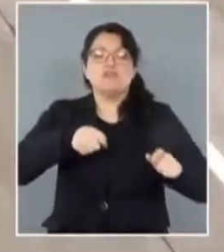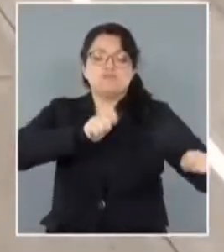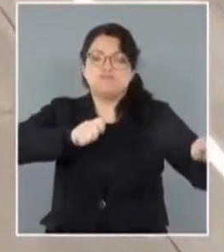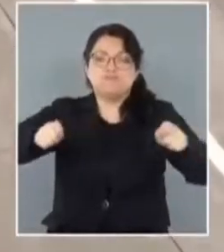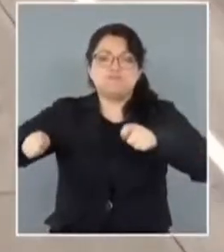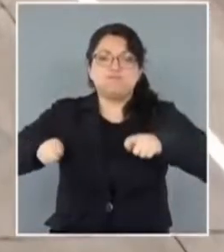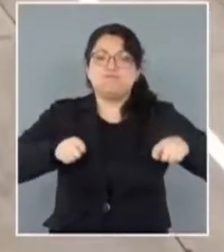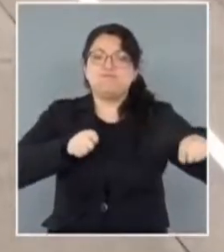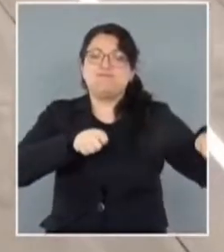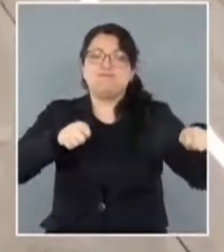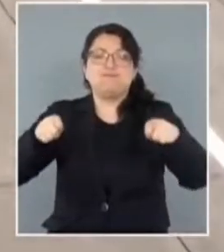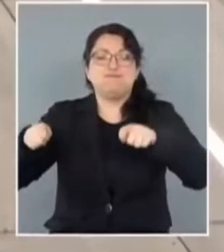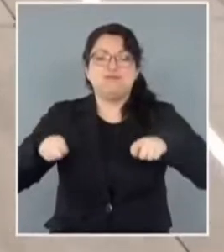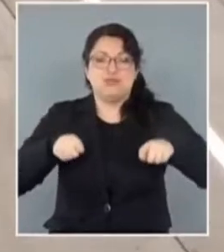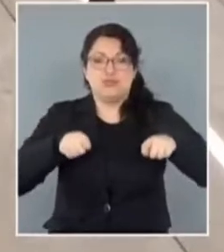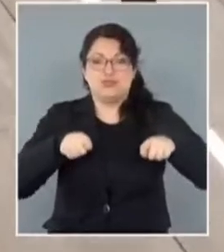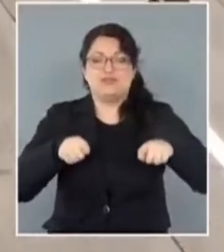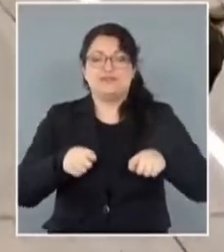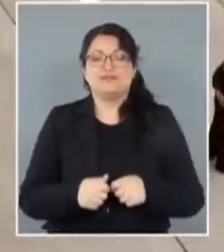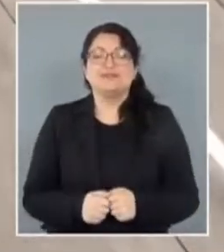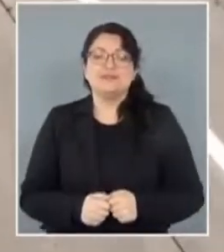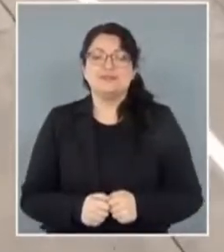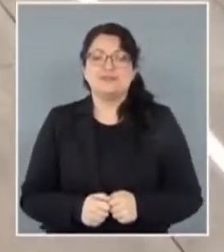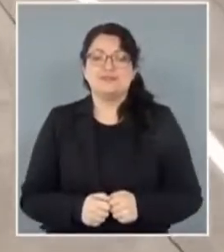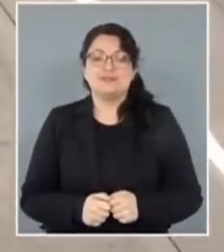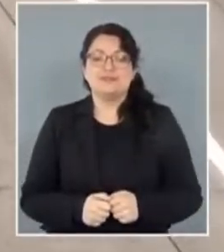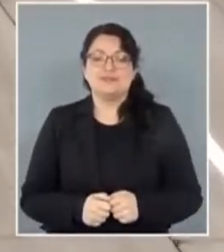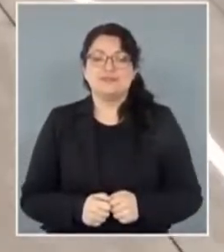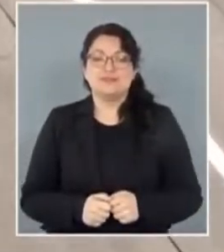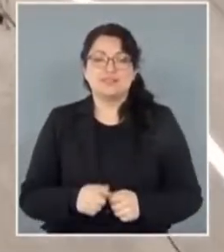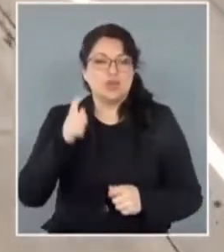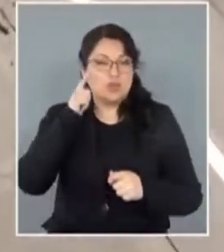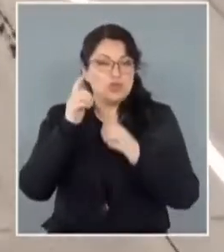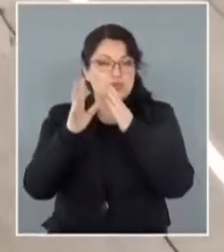los compases con sus instrumentos.